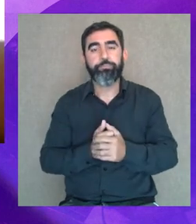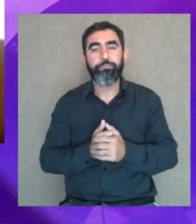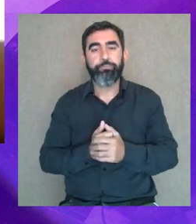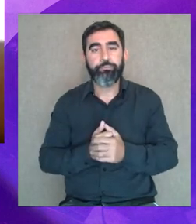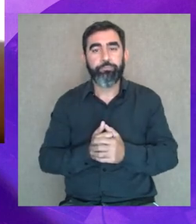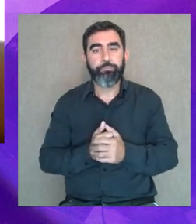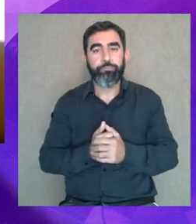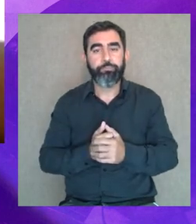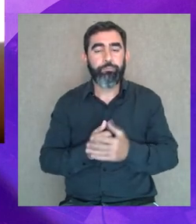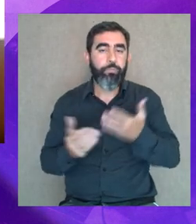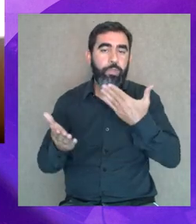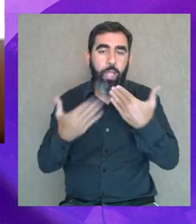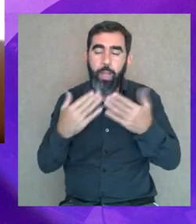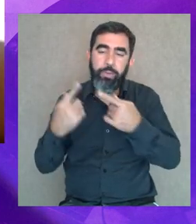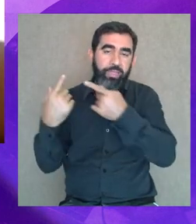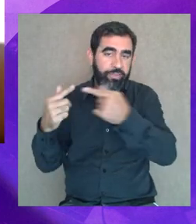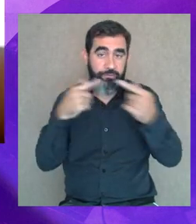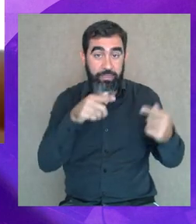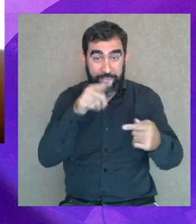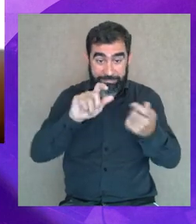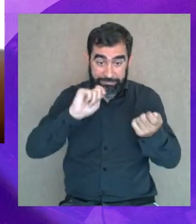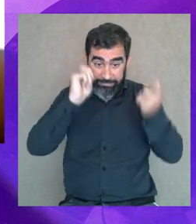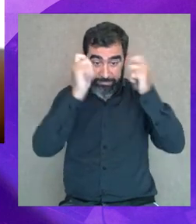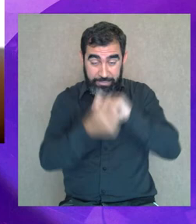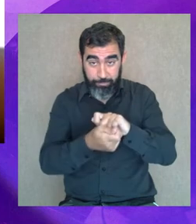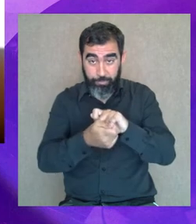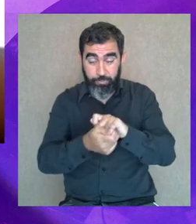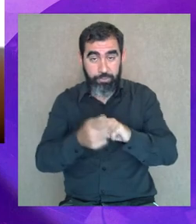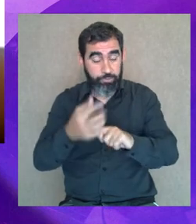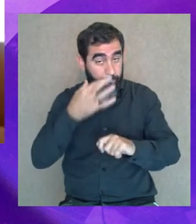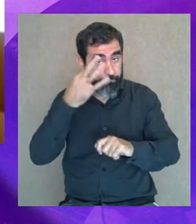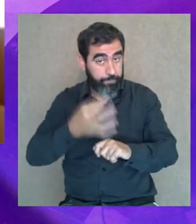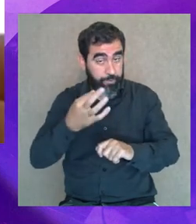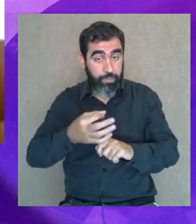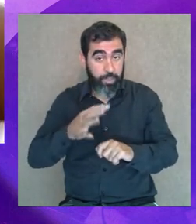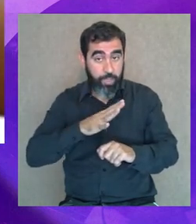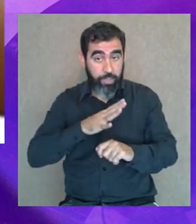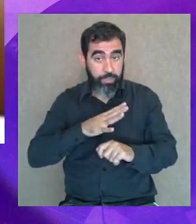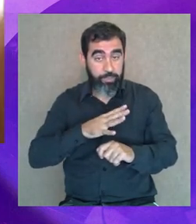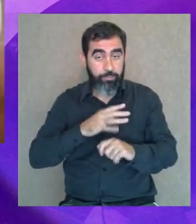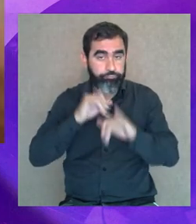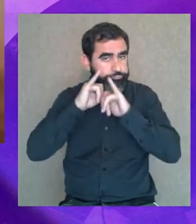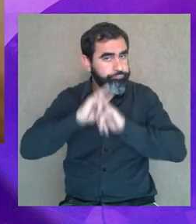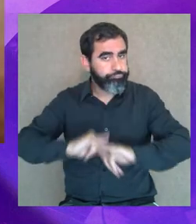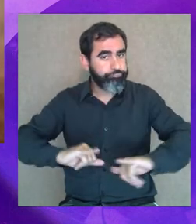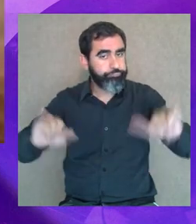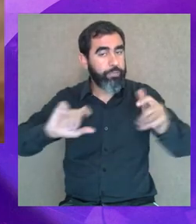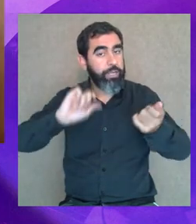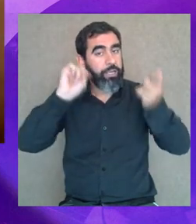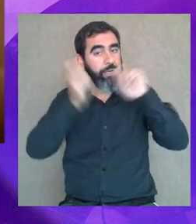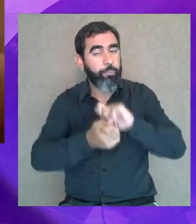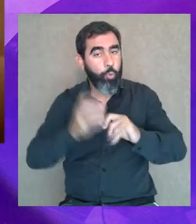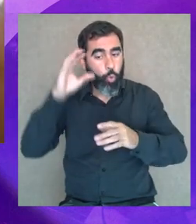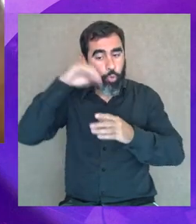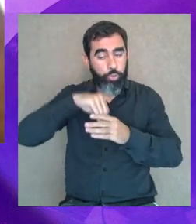te hablas como de otra manera es el cambio y si cambiaba este es el que está que es el que promueve cambio